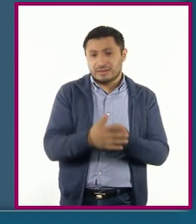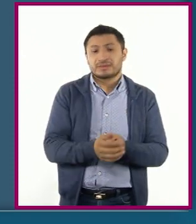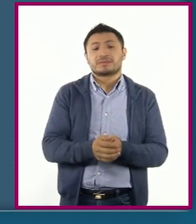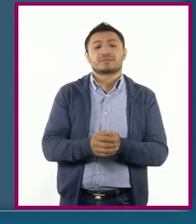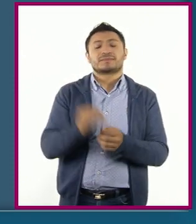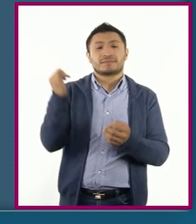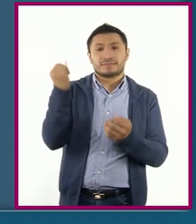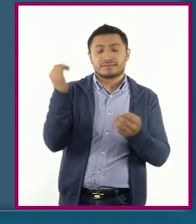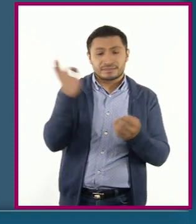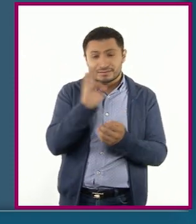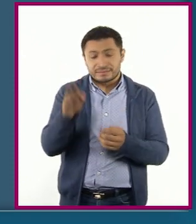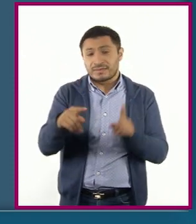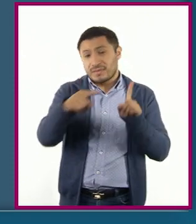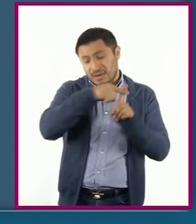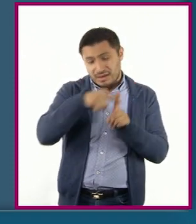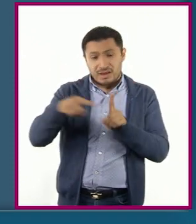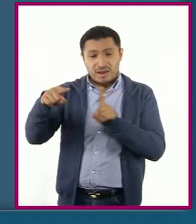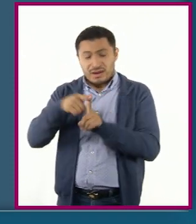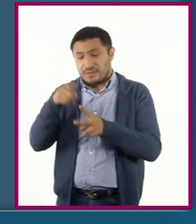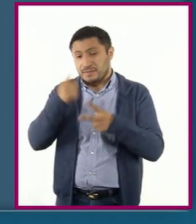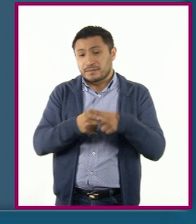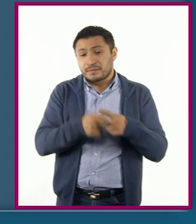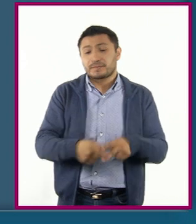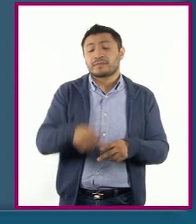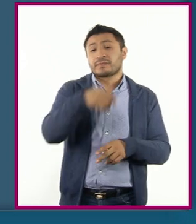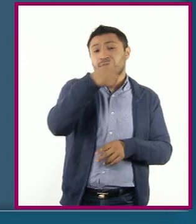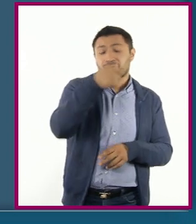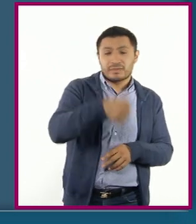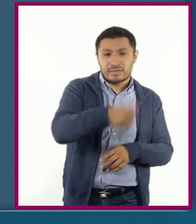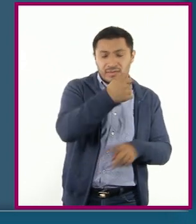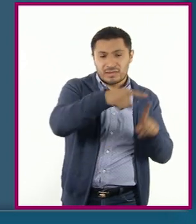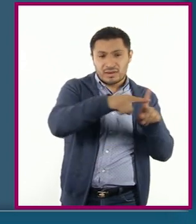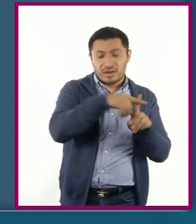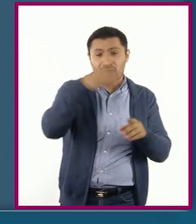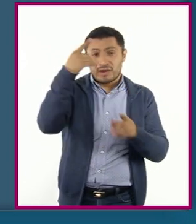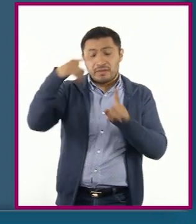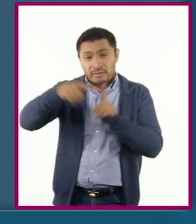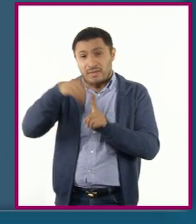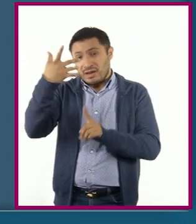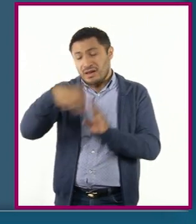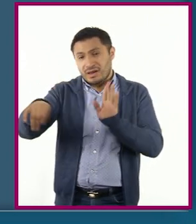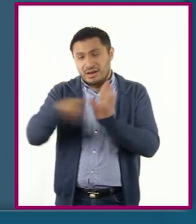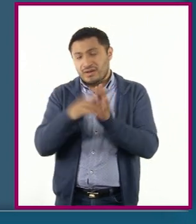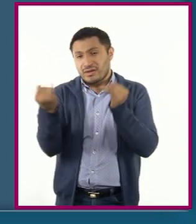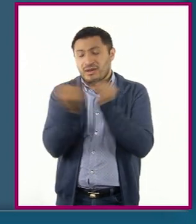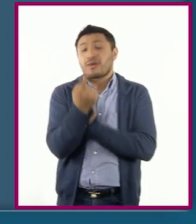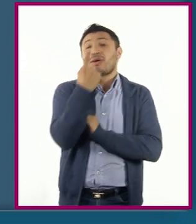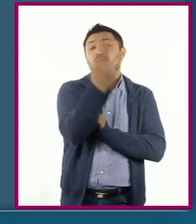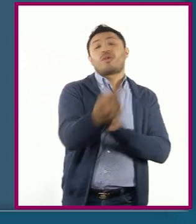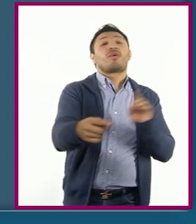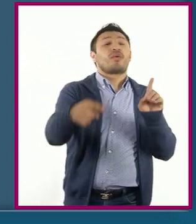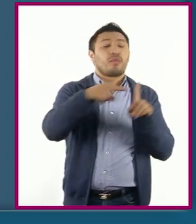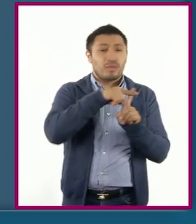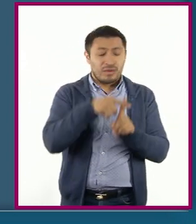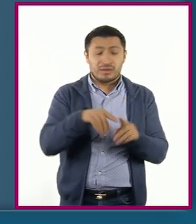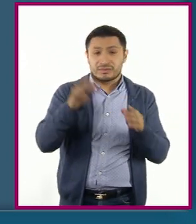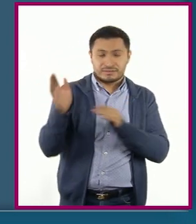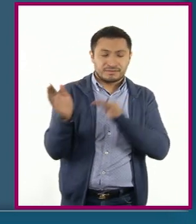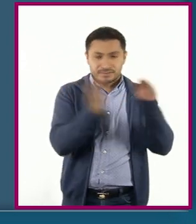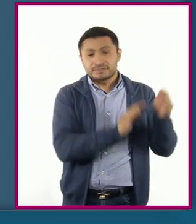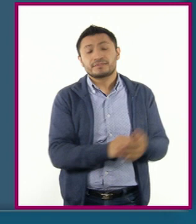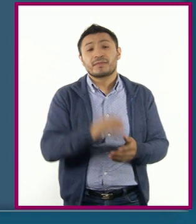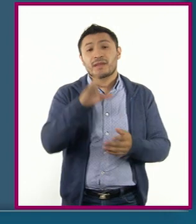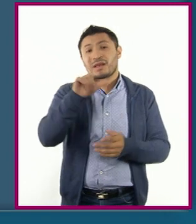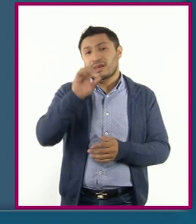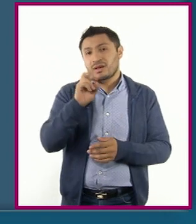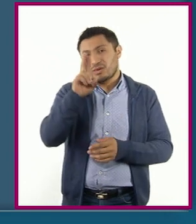Si hacemos una suma algebraica, 11 positivo más 10 negativo es igual a 1 positivo. Por otro lado, el